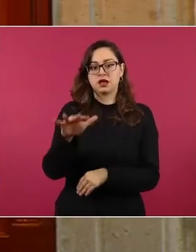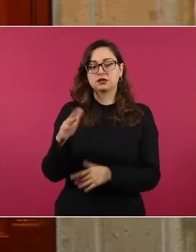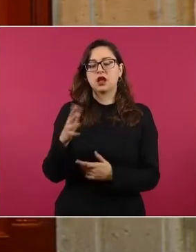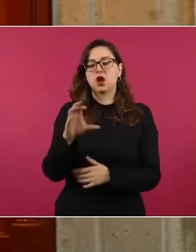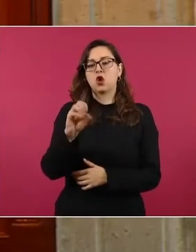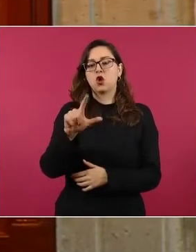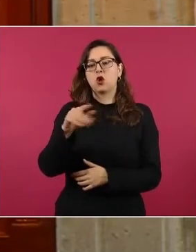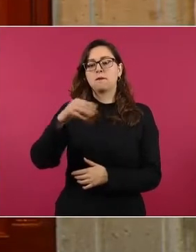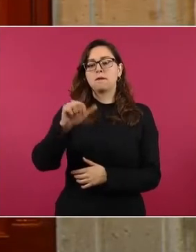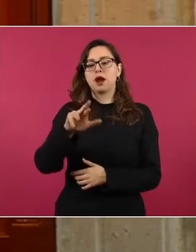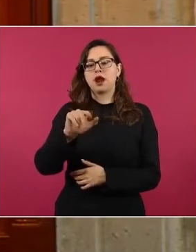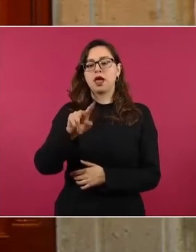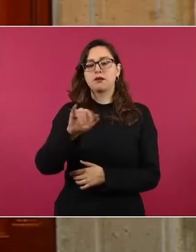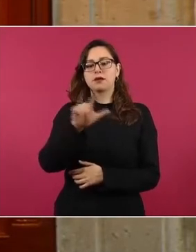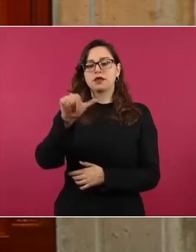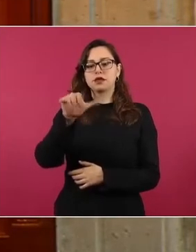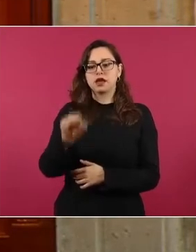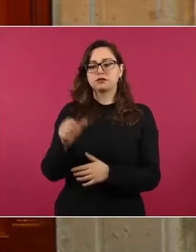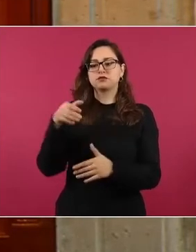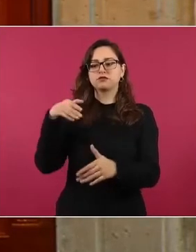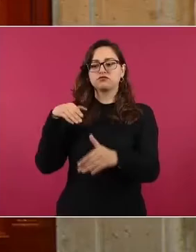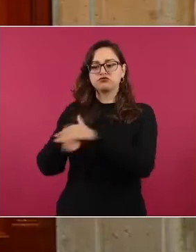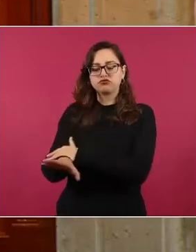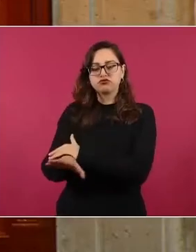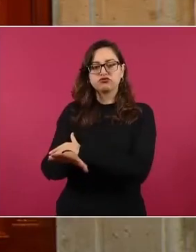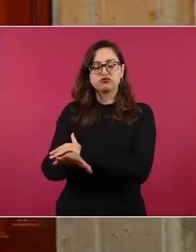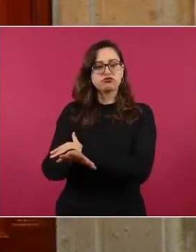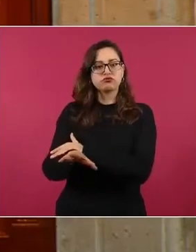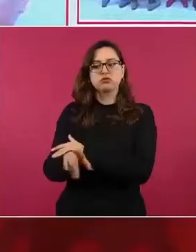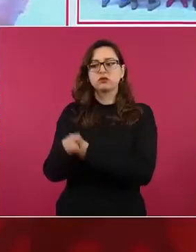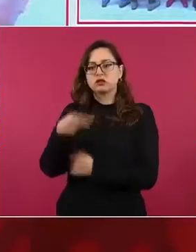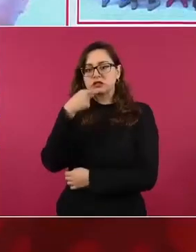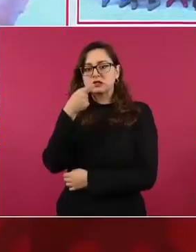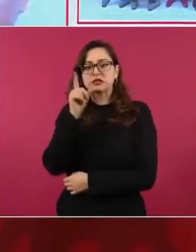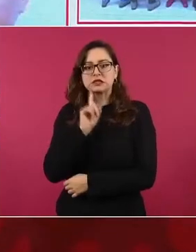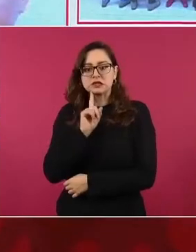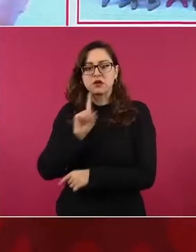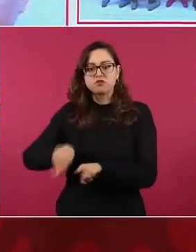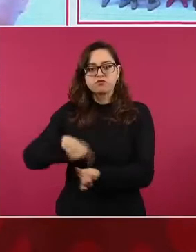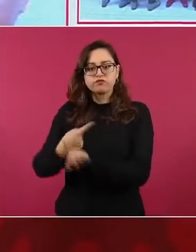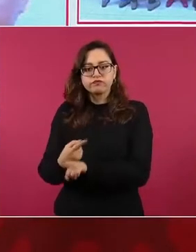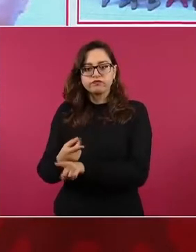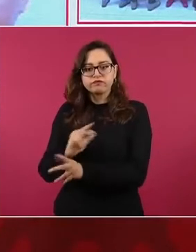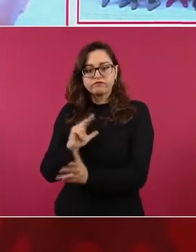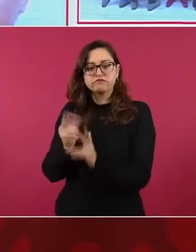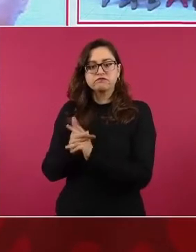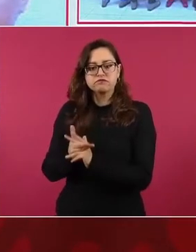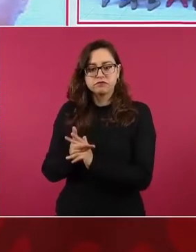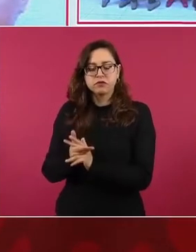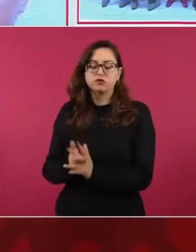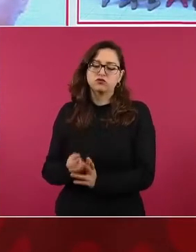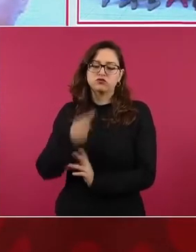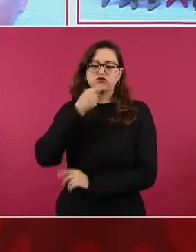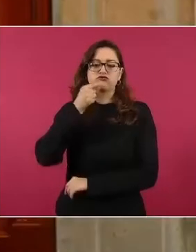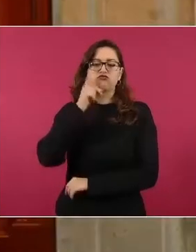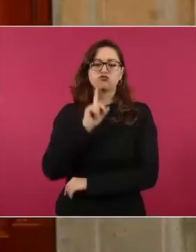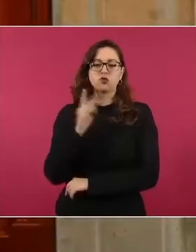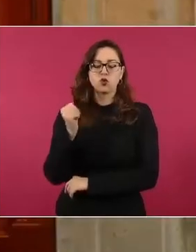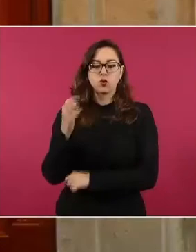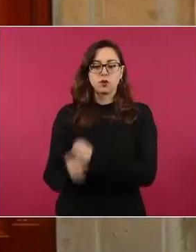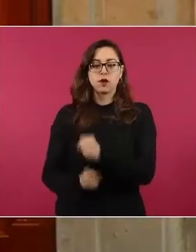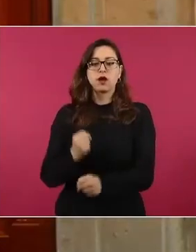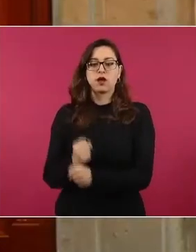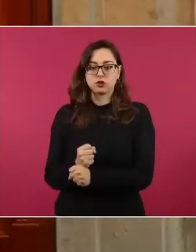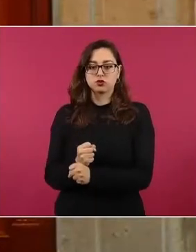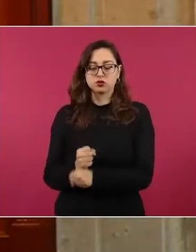y ultrajó y asesinó a una menor de nueve años y este sujeto